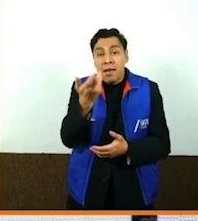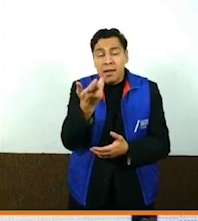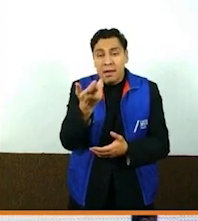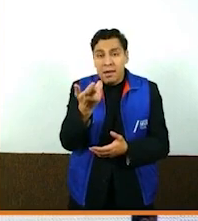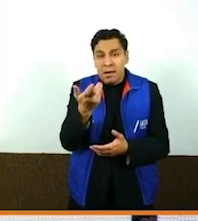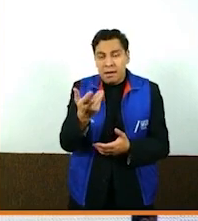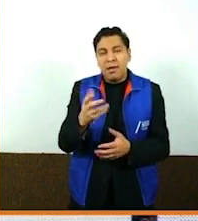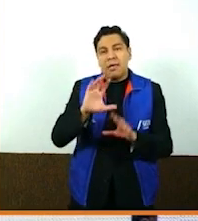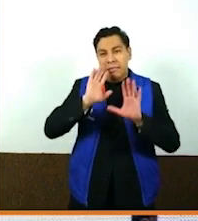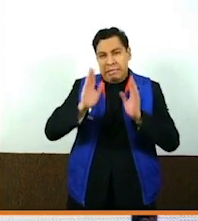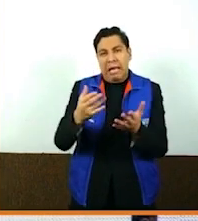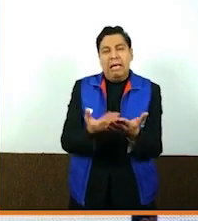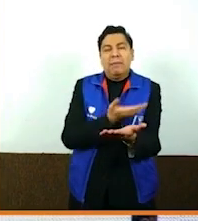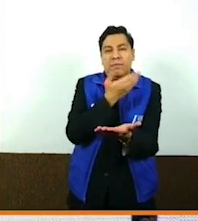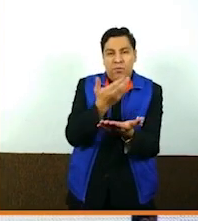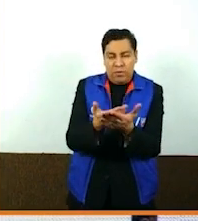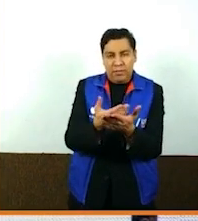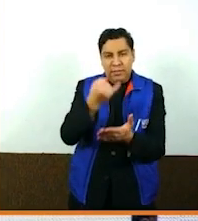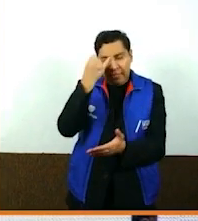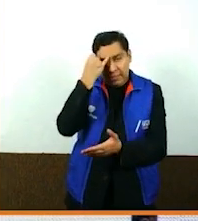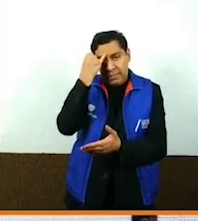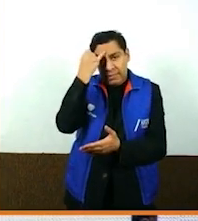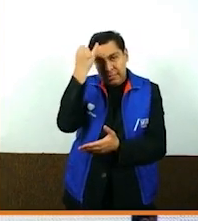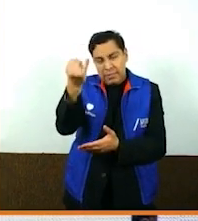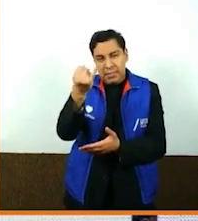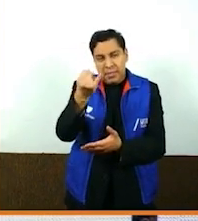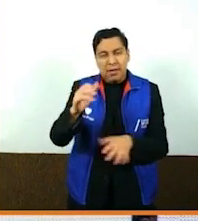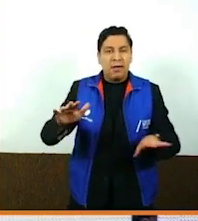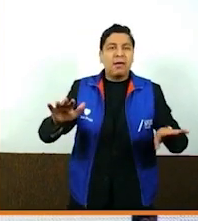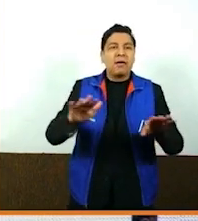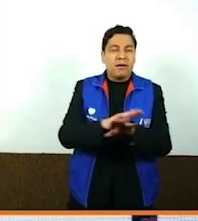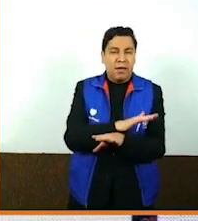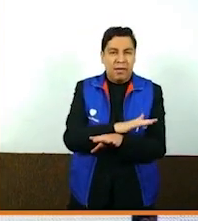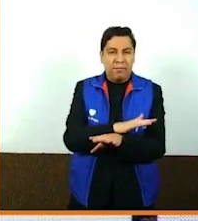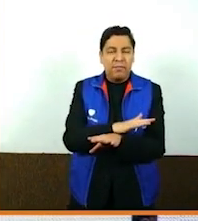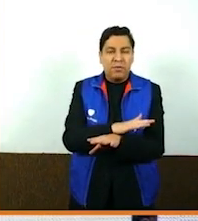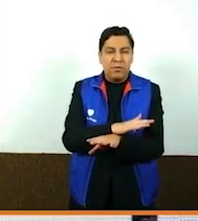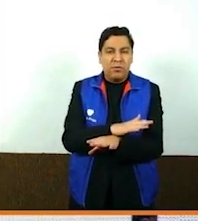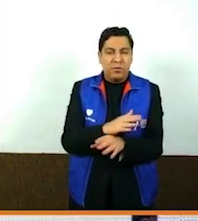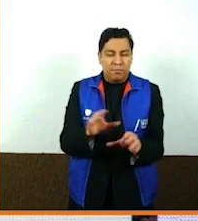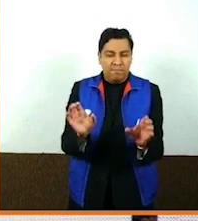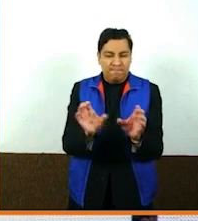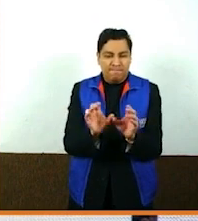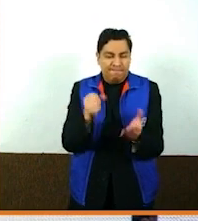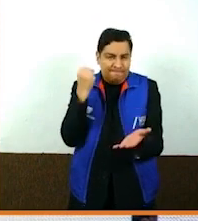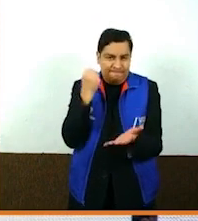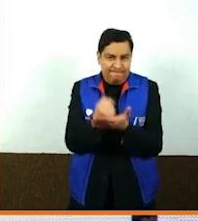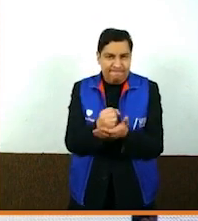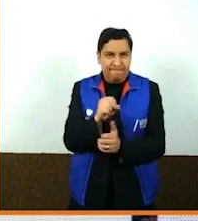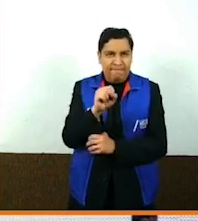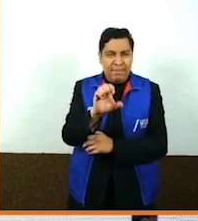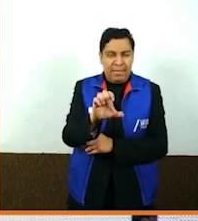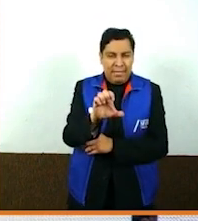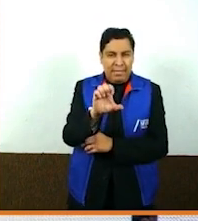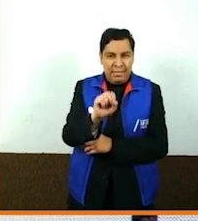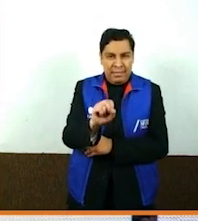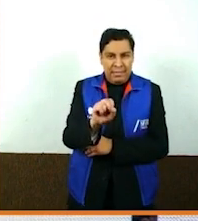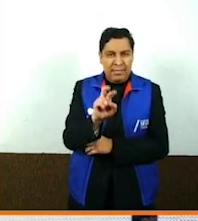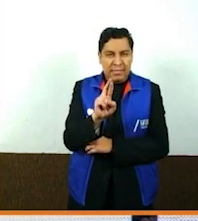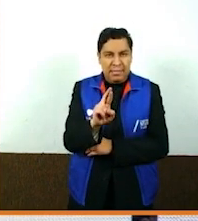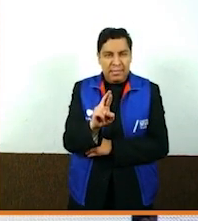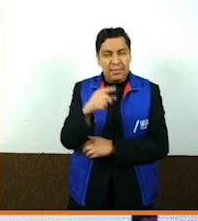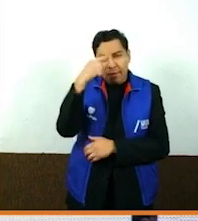de esta primera decisión corporativa de participar en este distintivo y en muchos otros procesos a ir